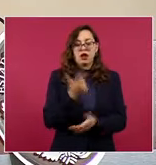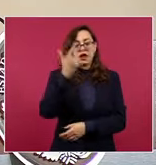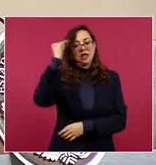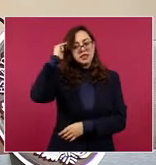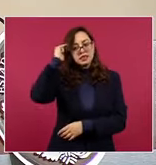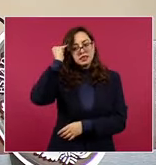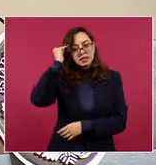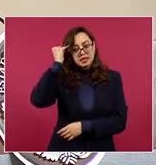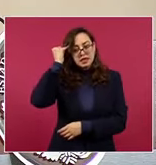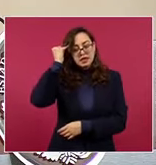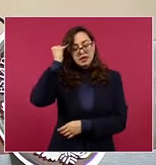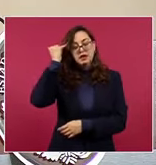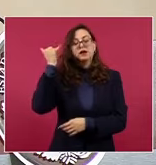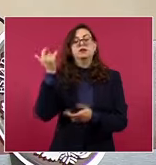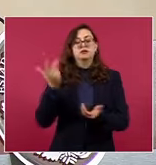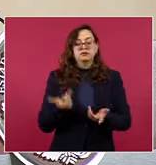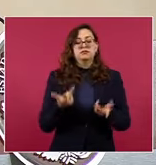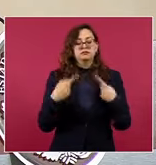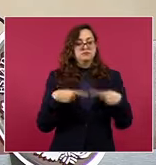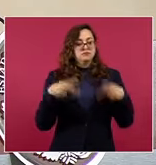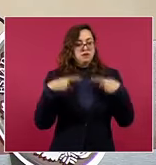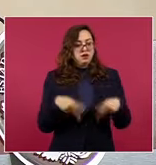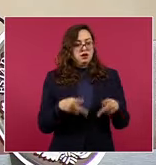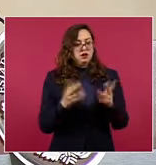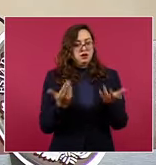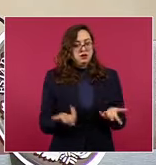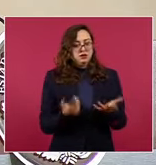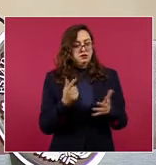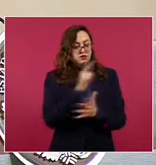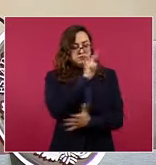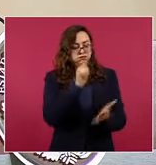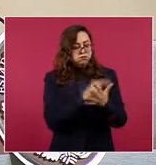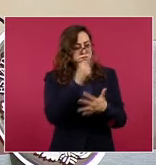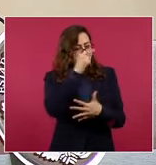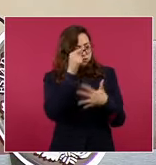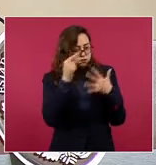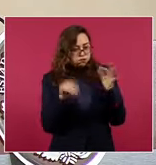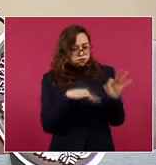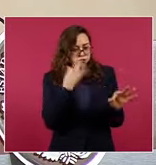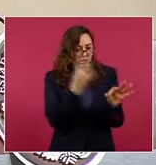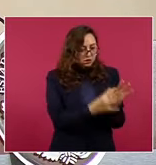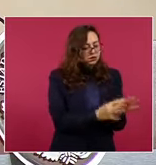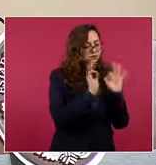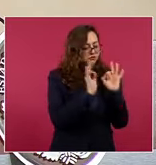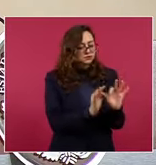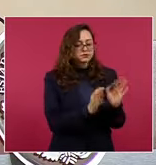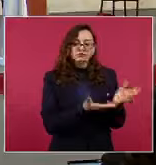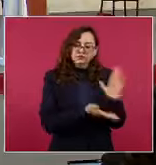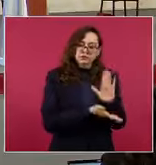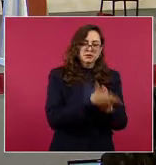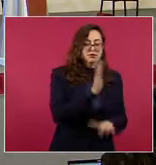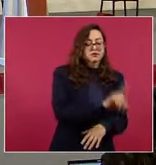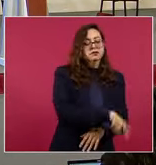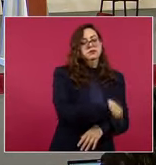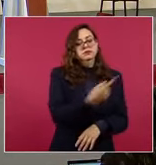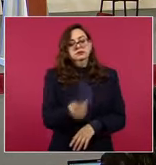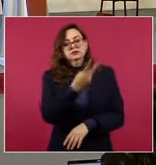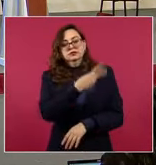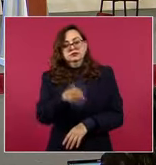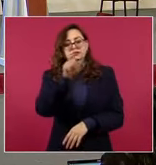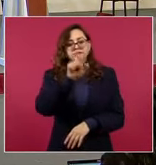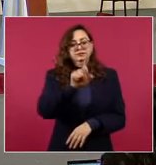indígenas, y aquellos que cumplieron con los requisitos de ley, así como 220 amnistías a mujeres, a